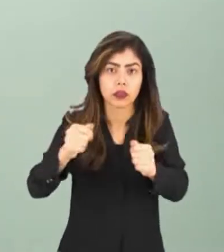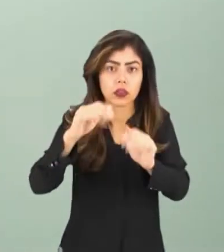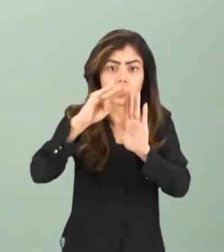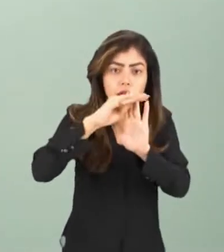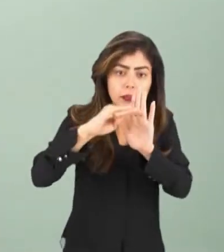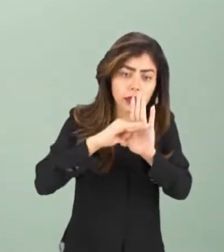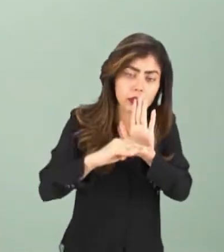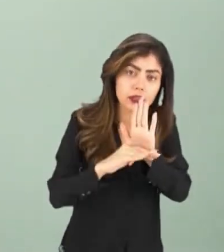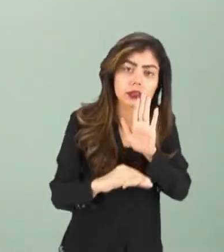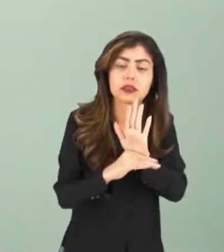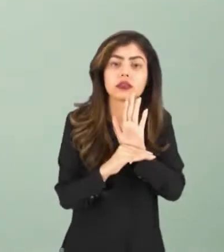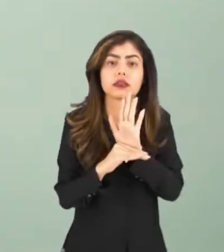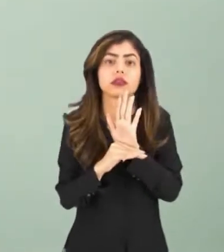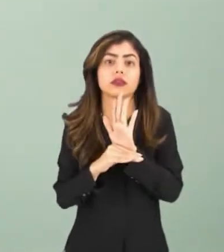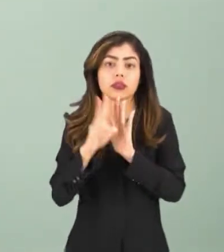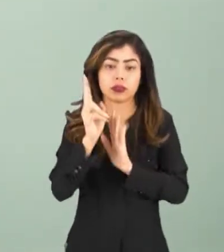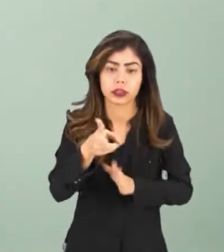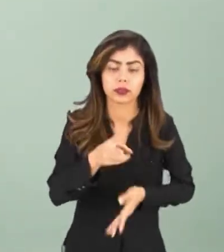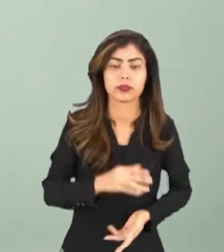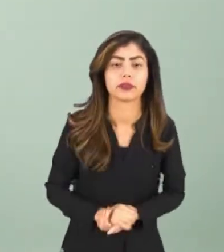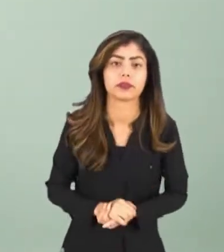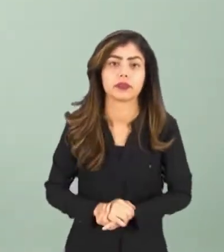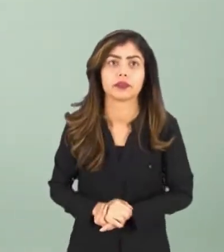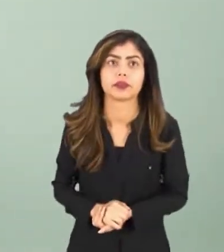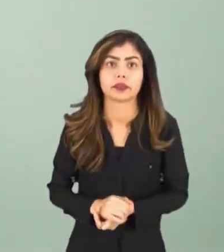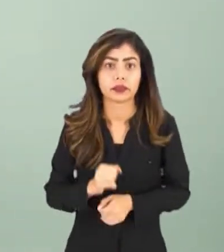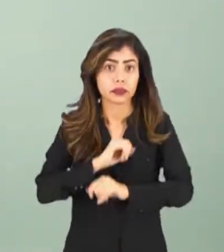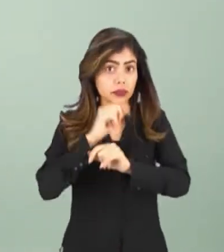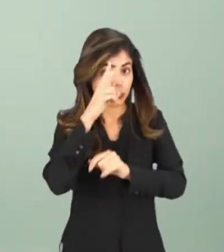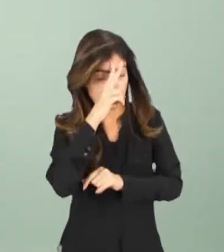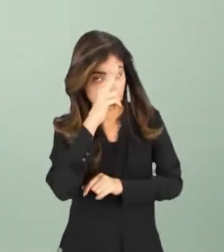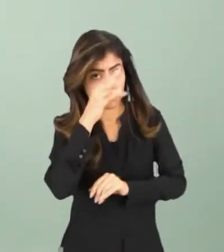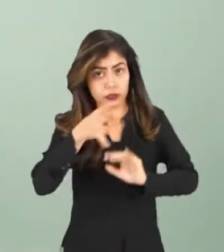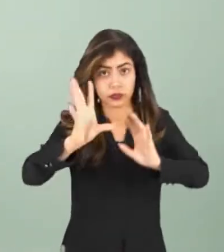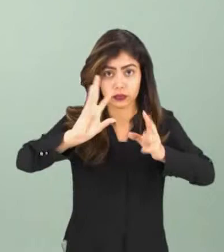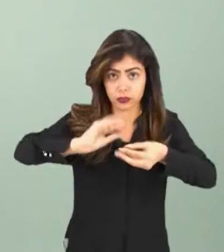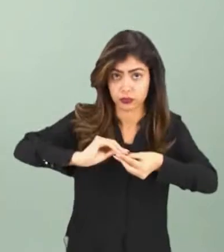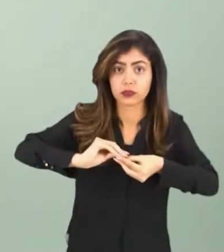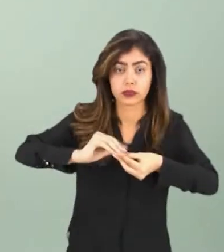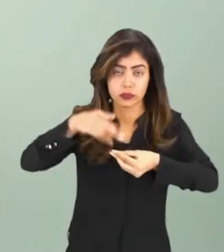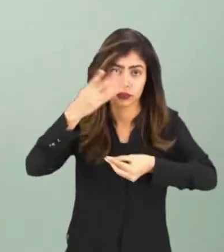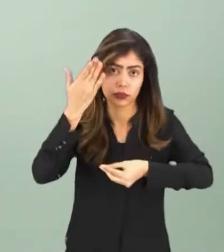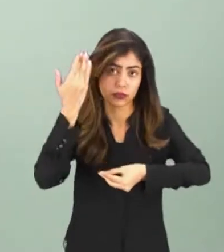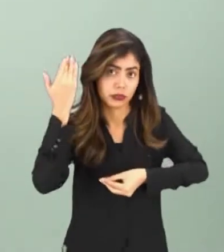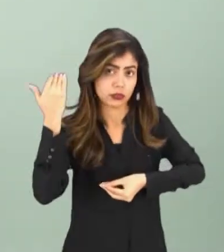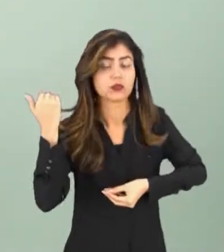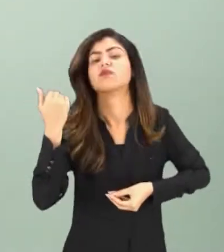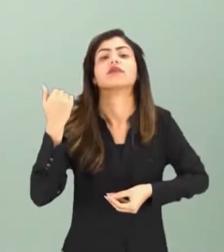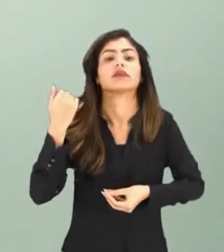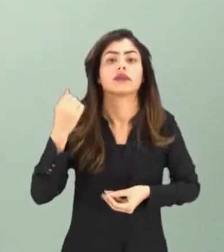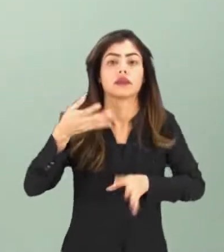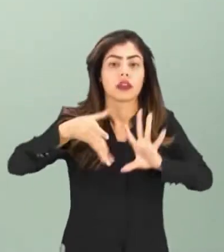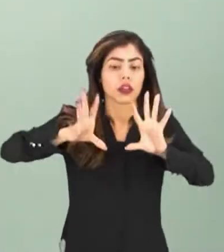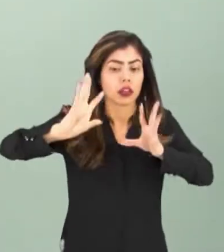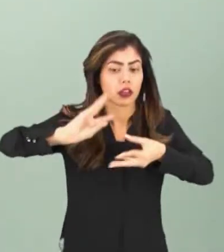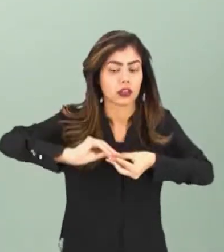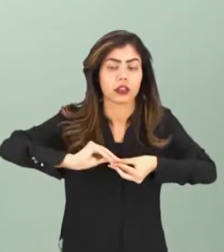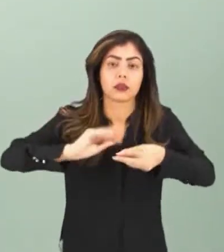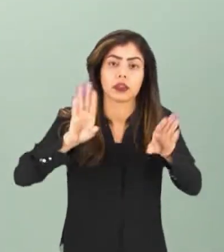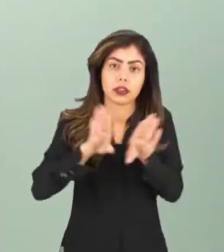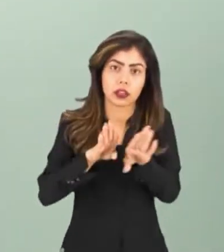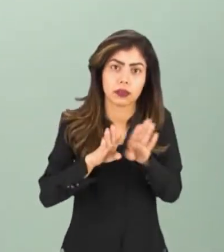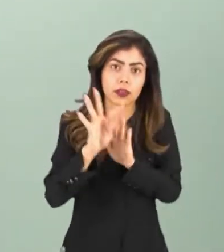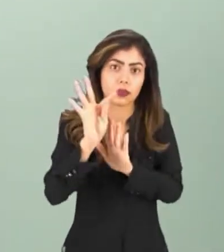partes donde está la hembra de jesús que fue fallado anteriormente es un país también